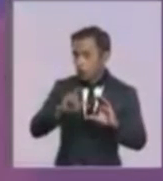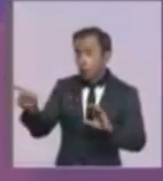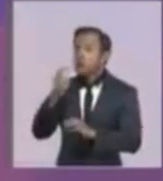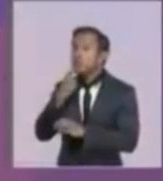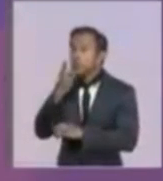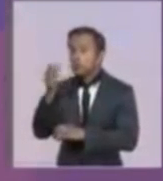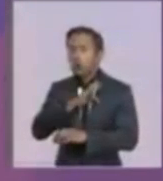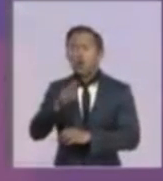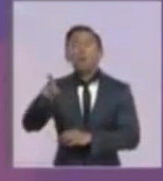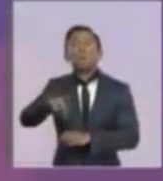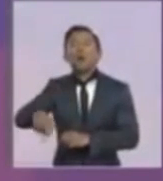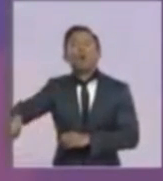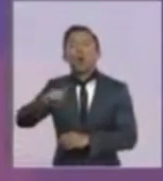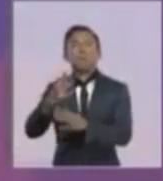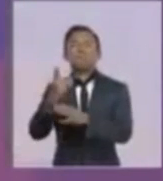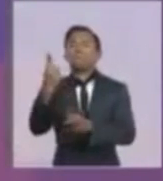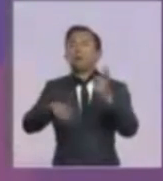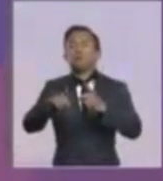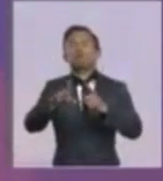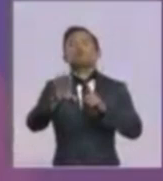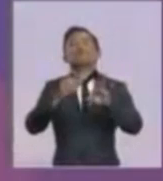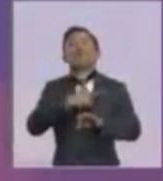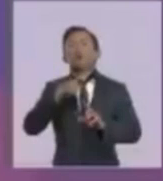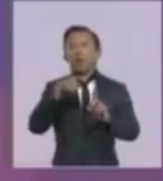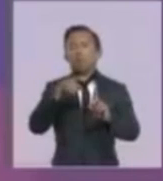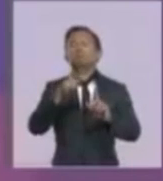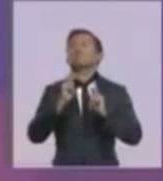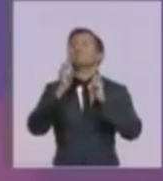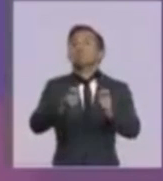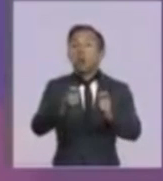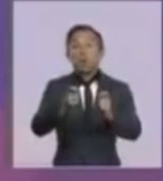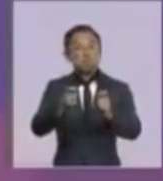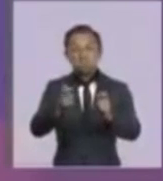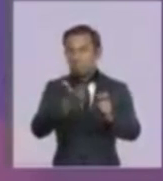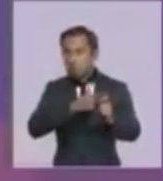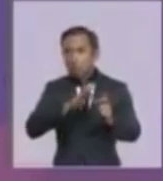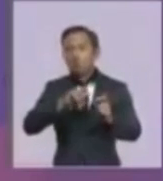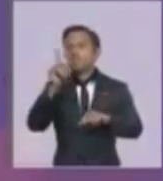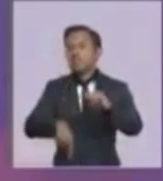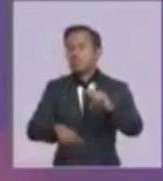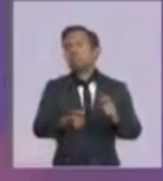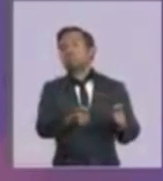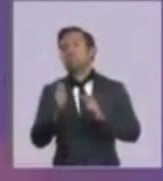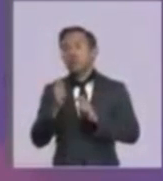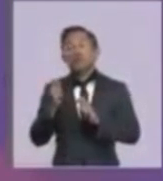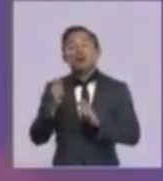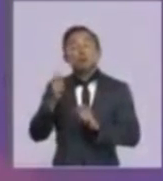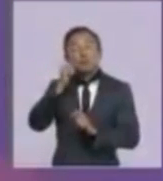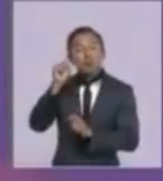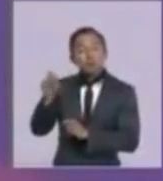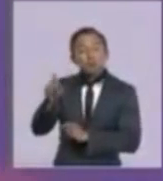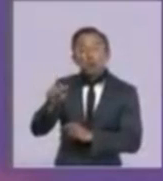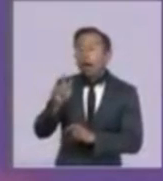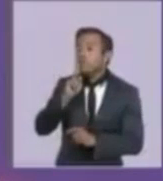cada 2 años. Y entonces, a mano alzada, porque así es como históricamente ha hecho sus consultas, va a andar consultando al pueblo.